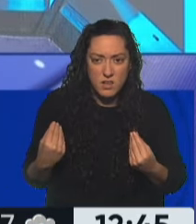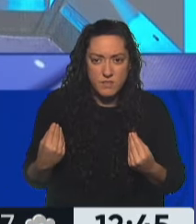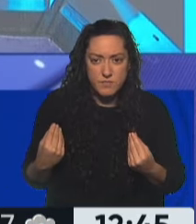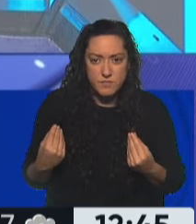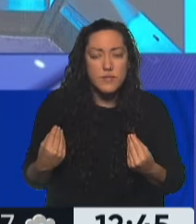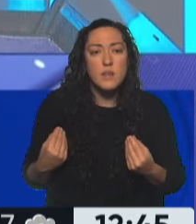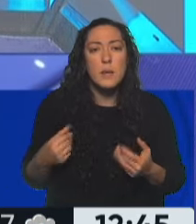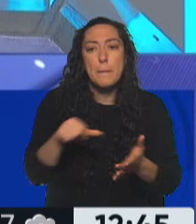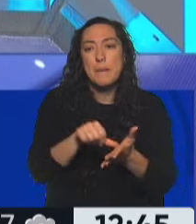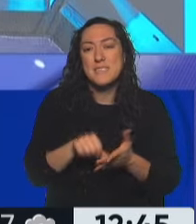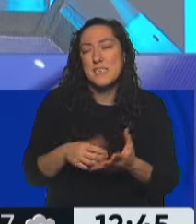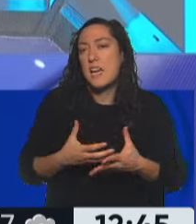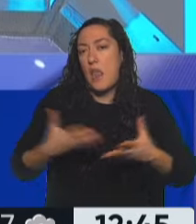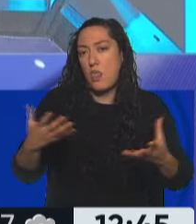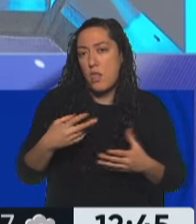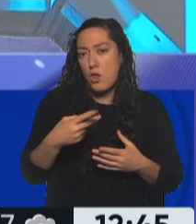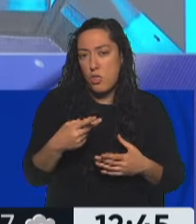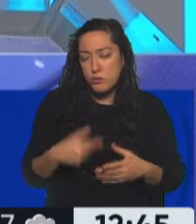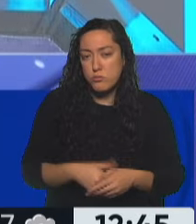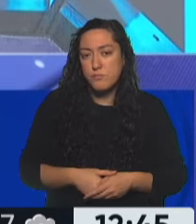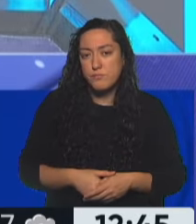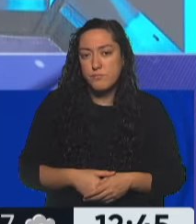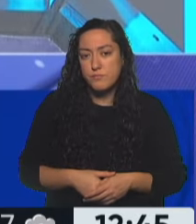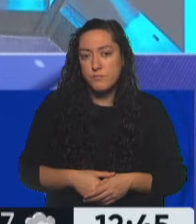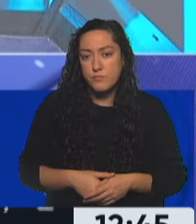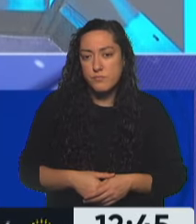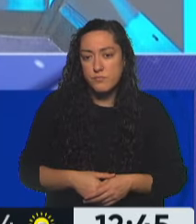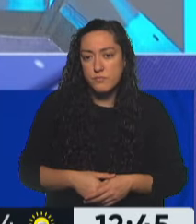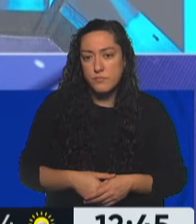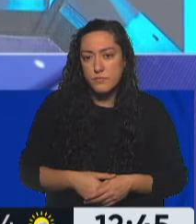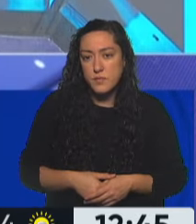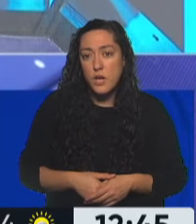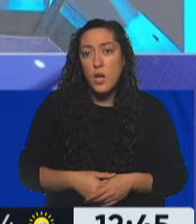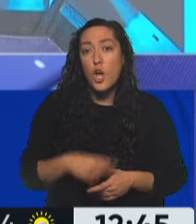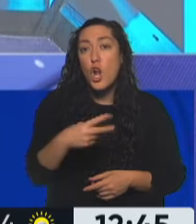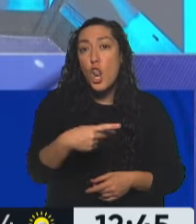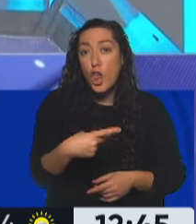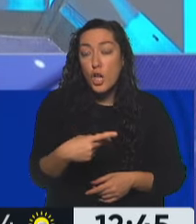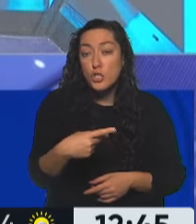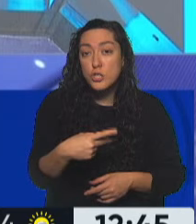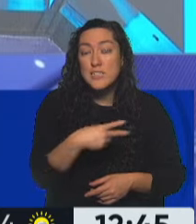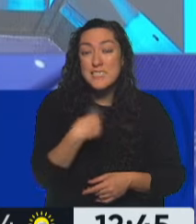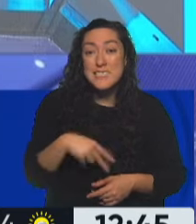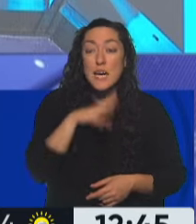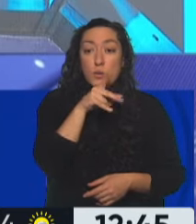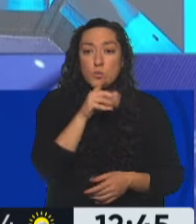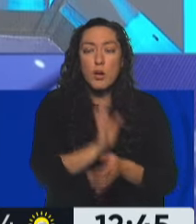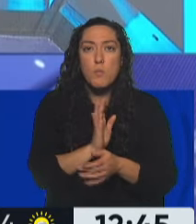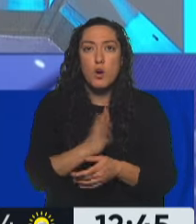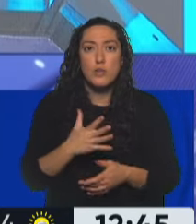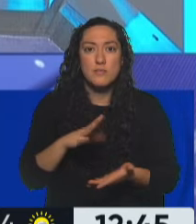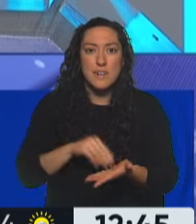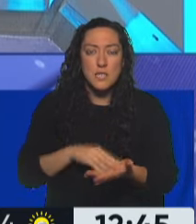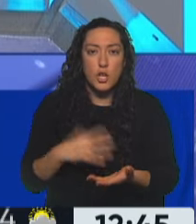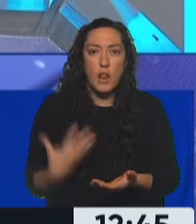grandes actores fundamentalmente en Beijing en estos días? Primero, un profundo nacionalismo, sentimientos reivindicacionistas